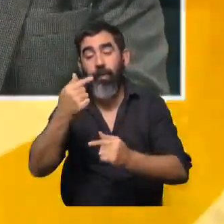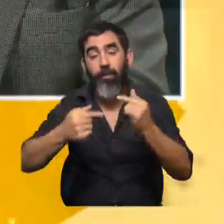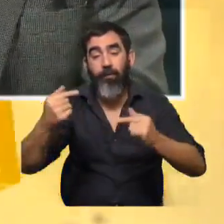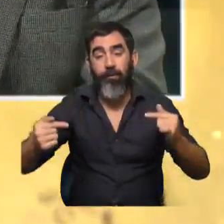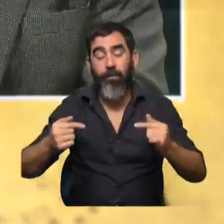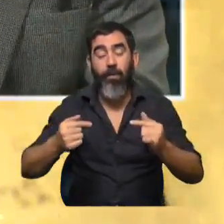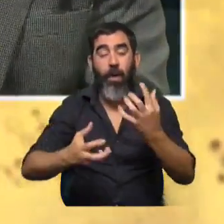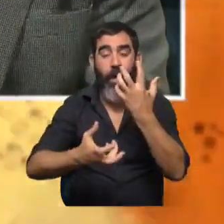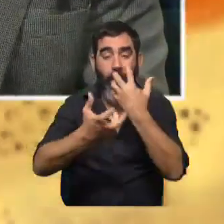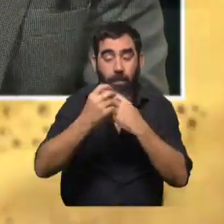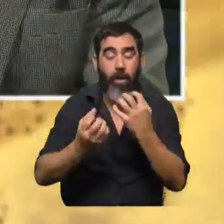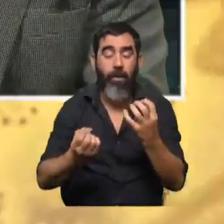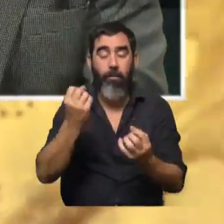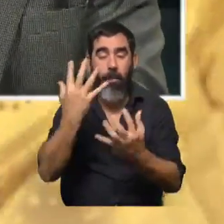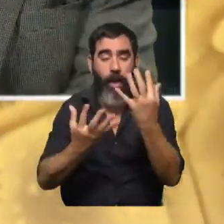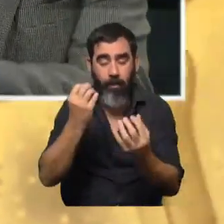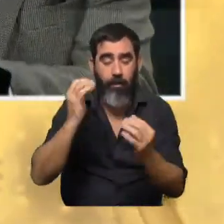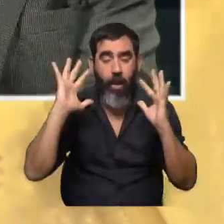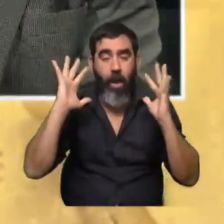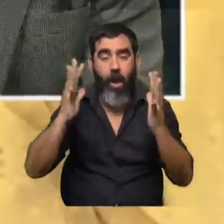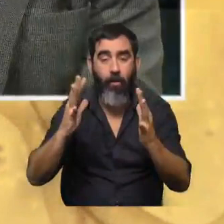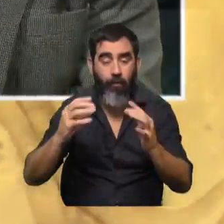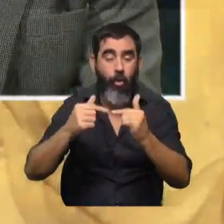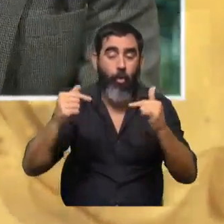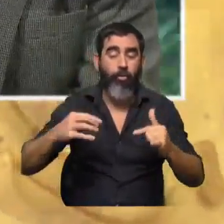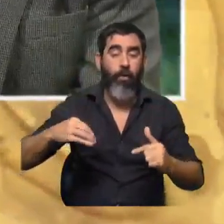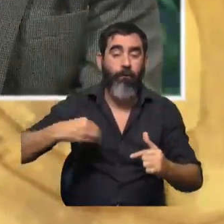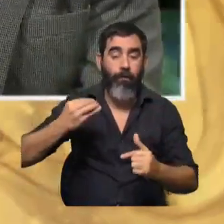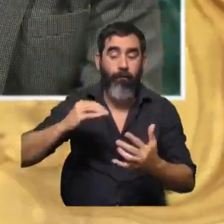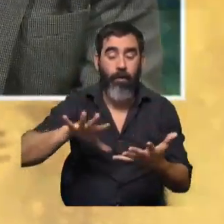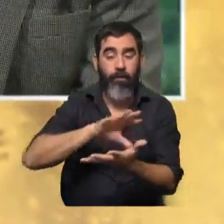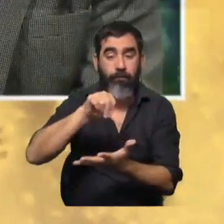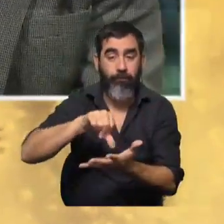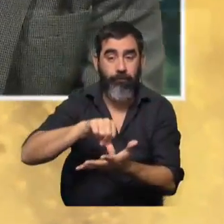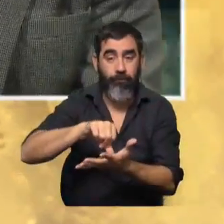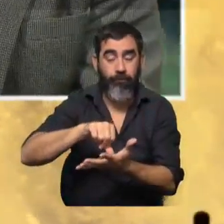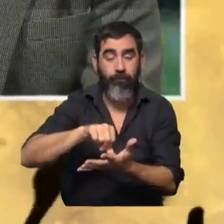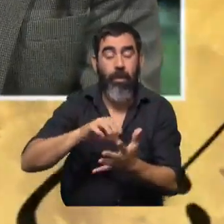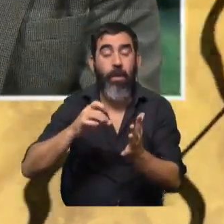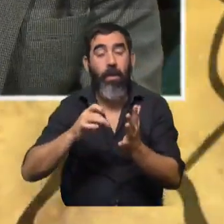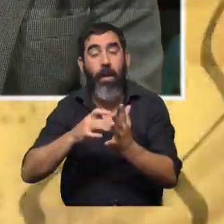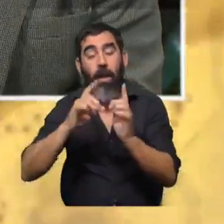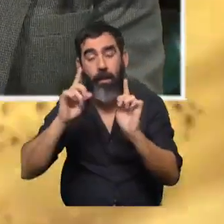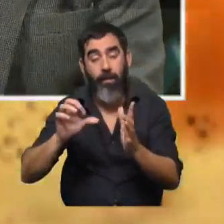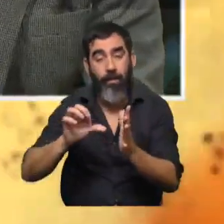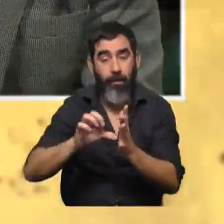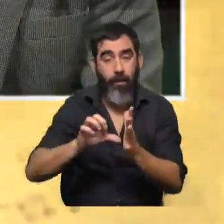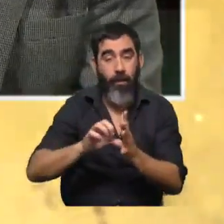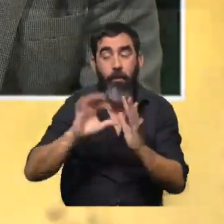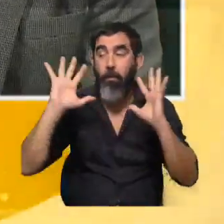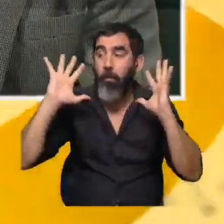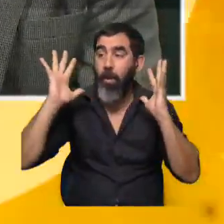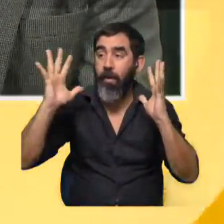la fauna, la flora, el resto de los seres vivos que están en ese lugar, la calidad, por supuesto, del ecosistema, el